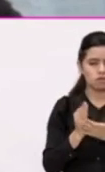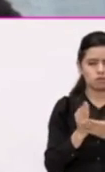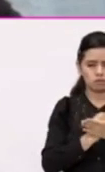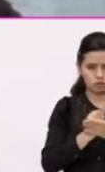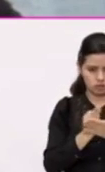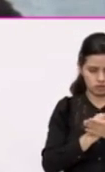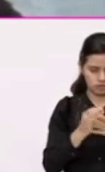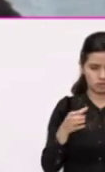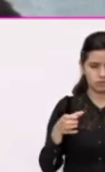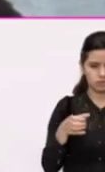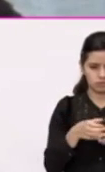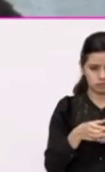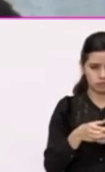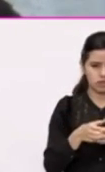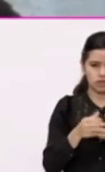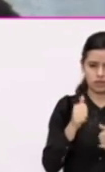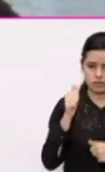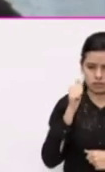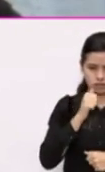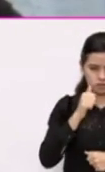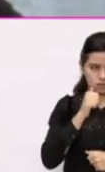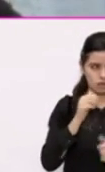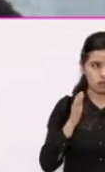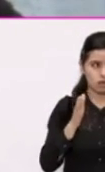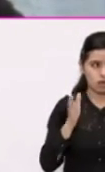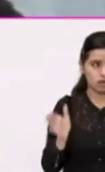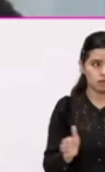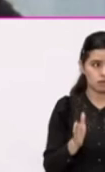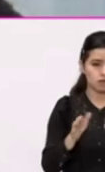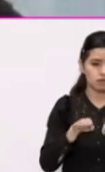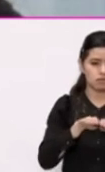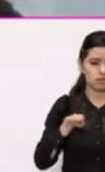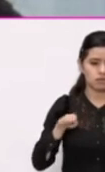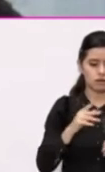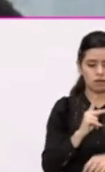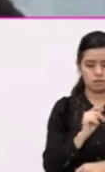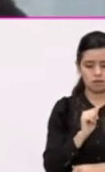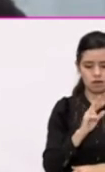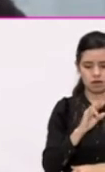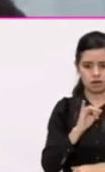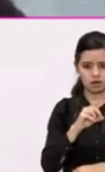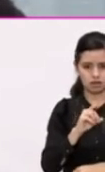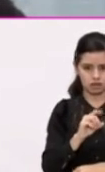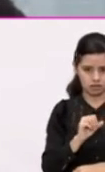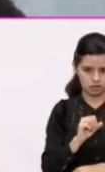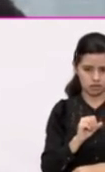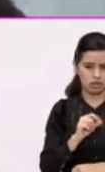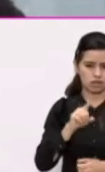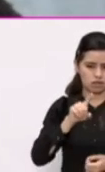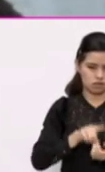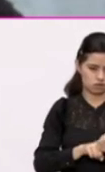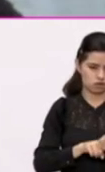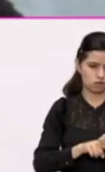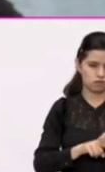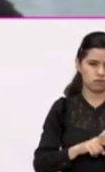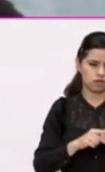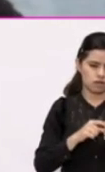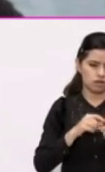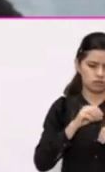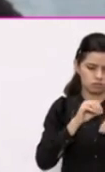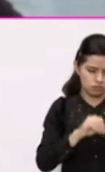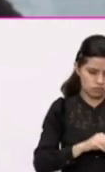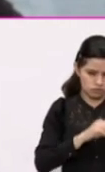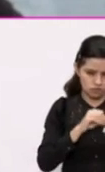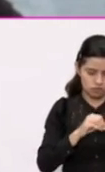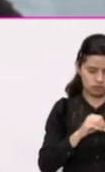hemos fomentado desde el primer momento la paridad de género, tanto al interior, en la integración de nuestros